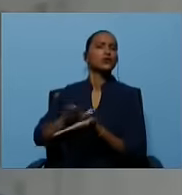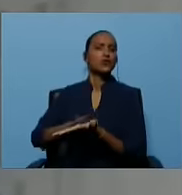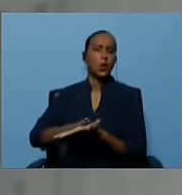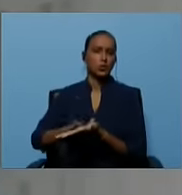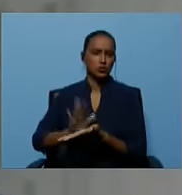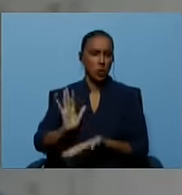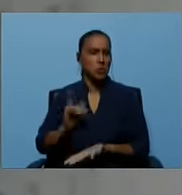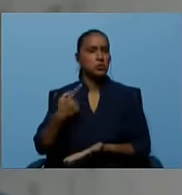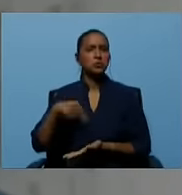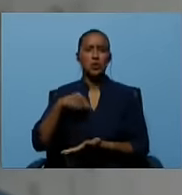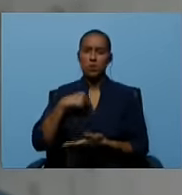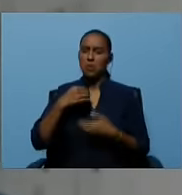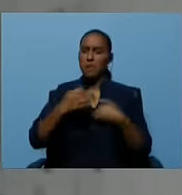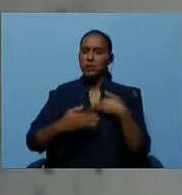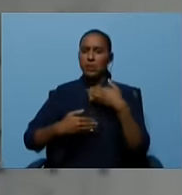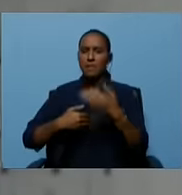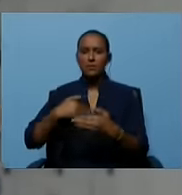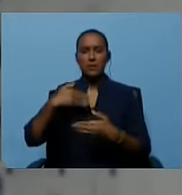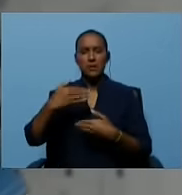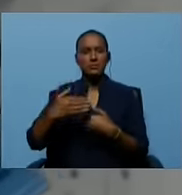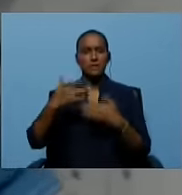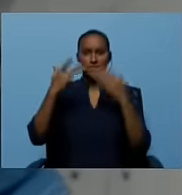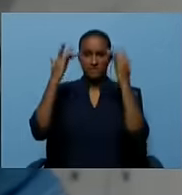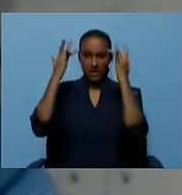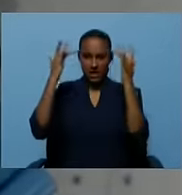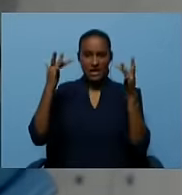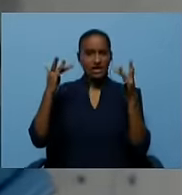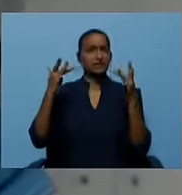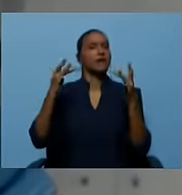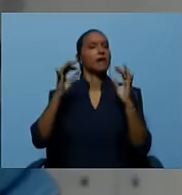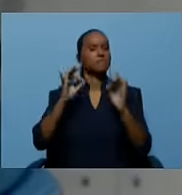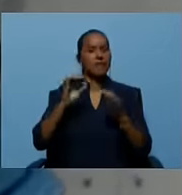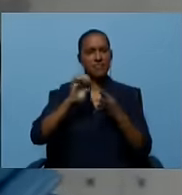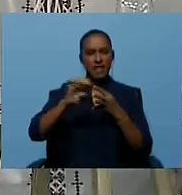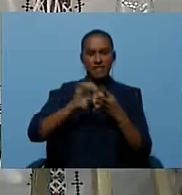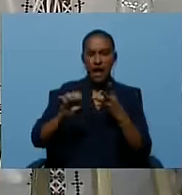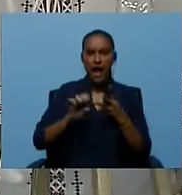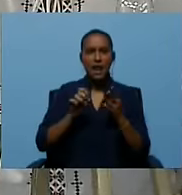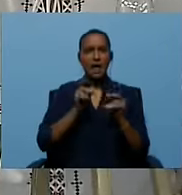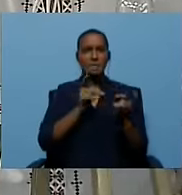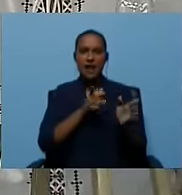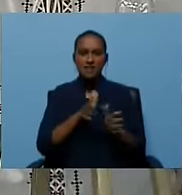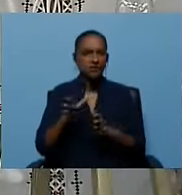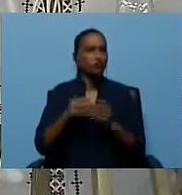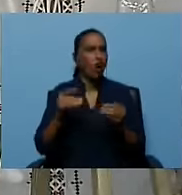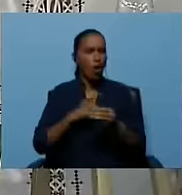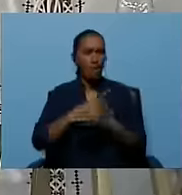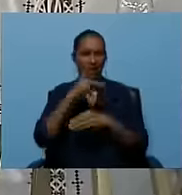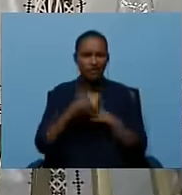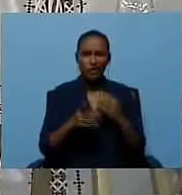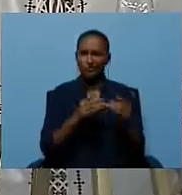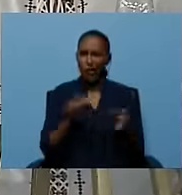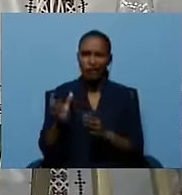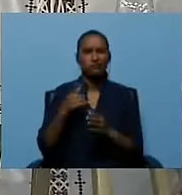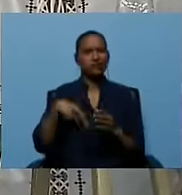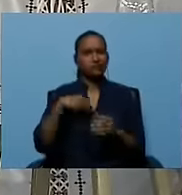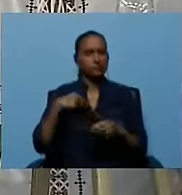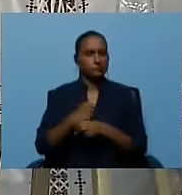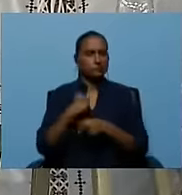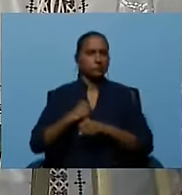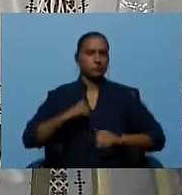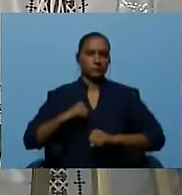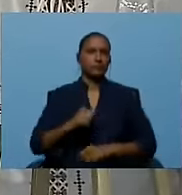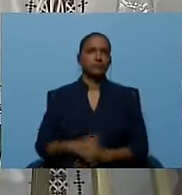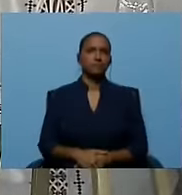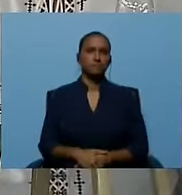sanciones, paso a paso, con inteligencia, con estrategia, con planificación. Me alegra mucho poder